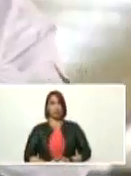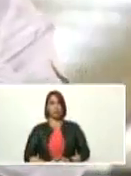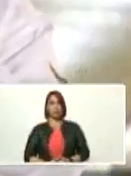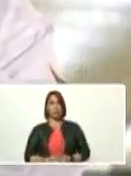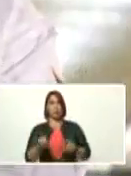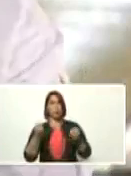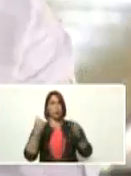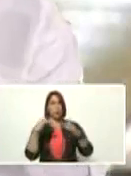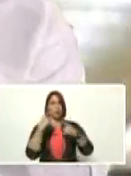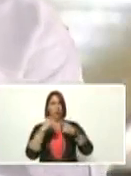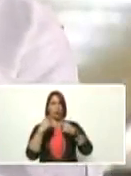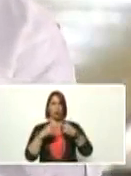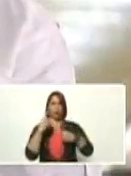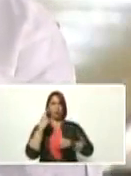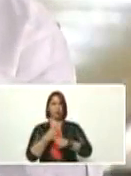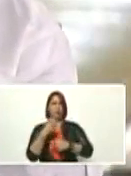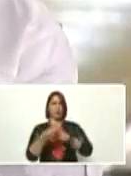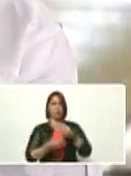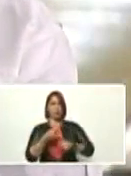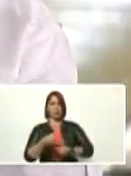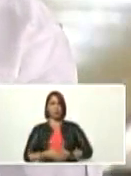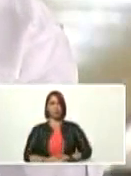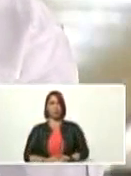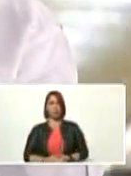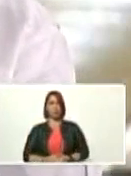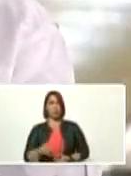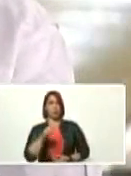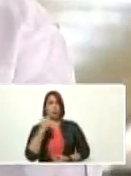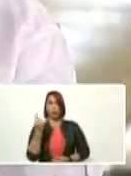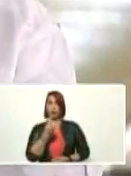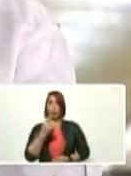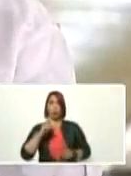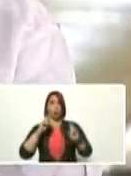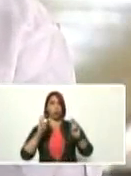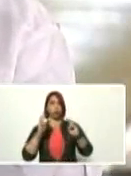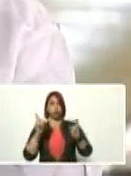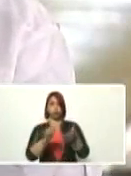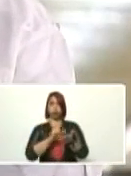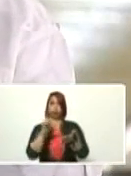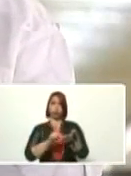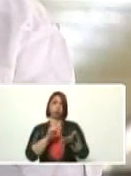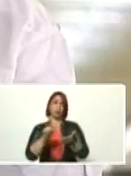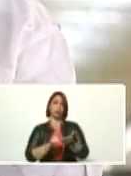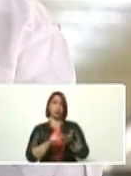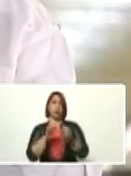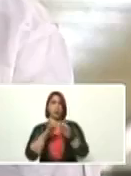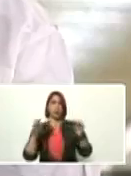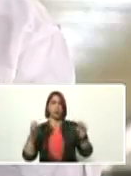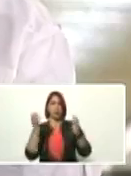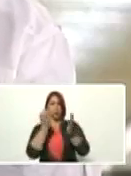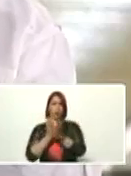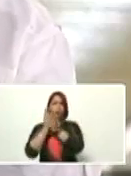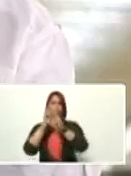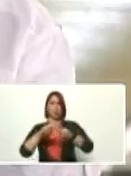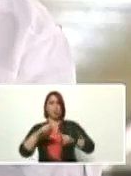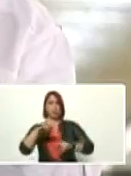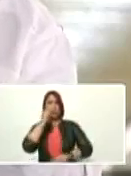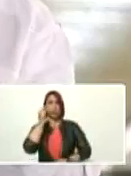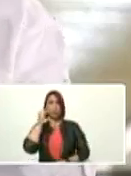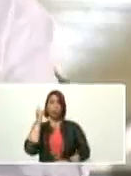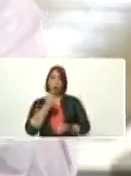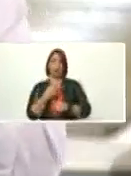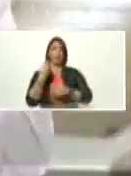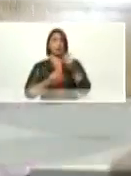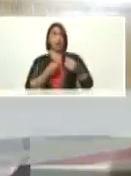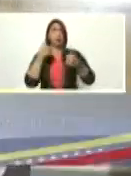¿Cuántas cosas hay que hacer? No solo textos educativos para ser estudiados por los muchachos, que hay que hacerlo bien